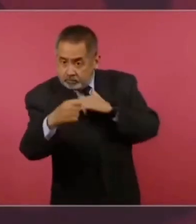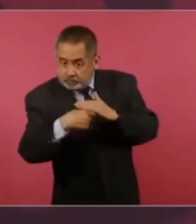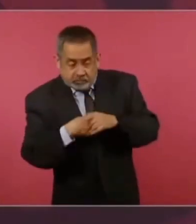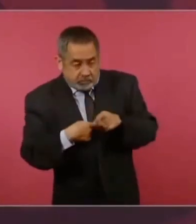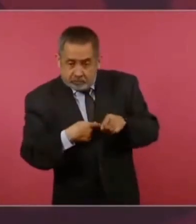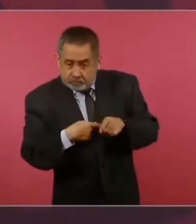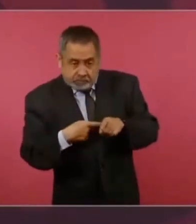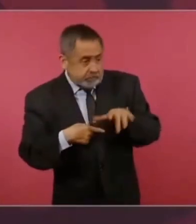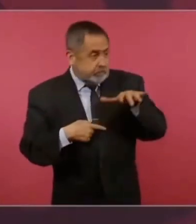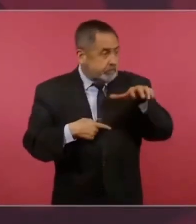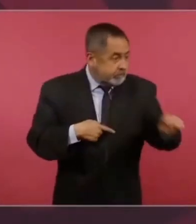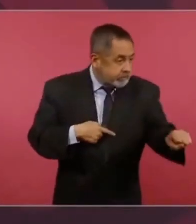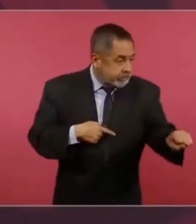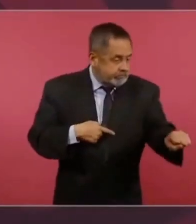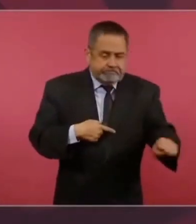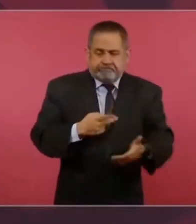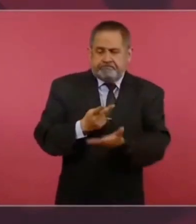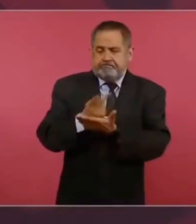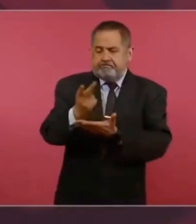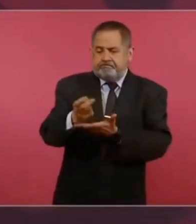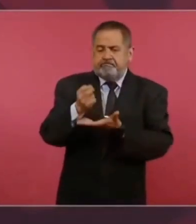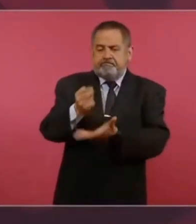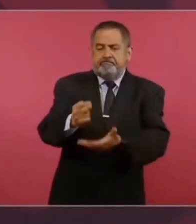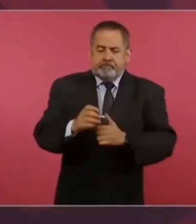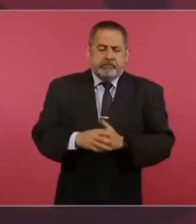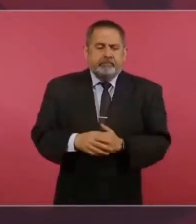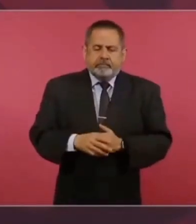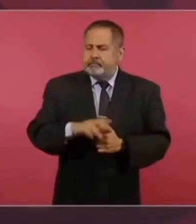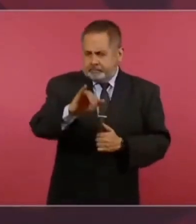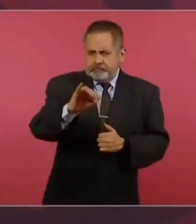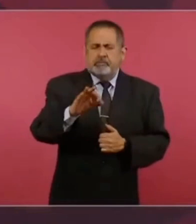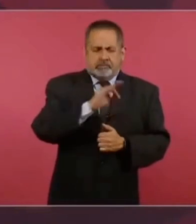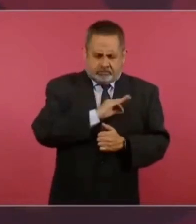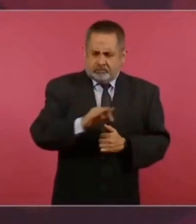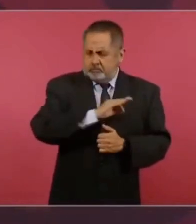cuando se trata de conocer